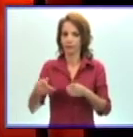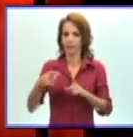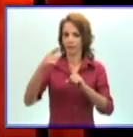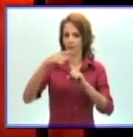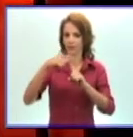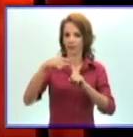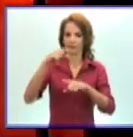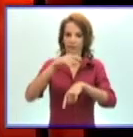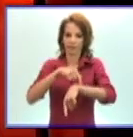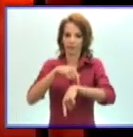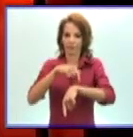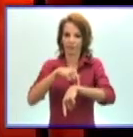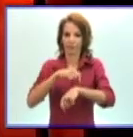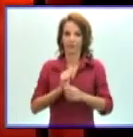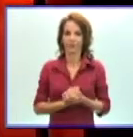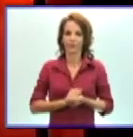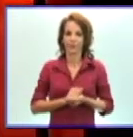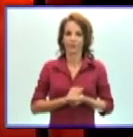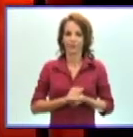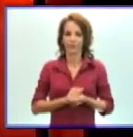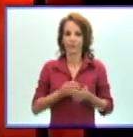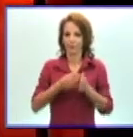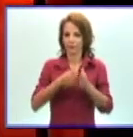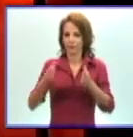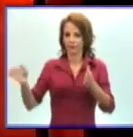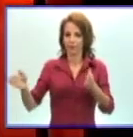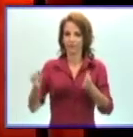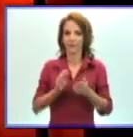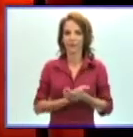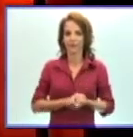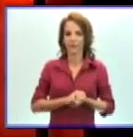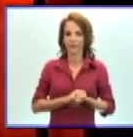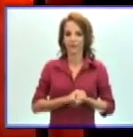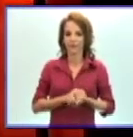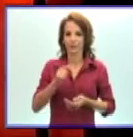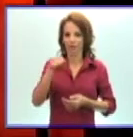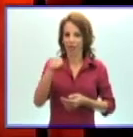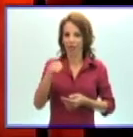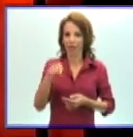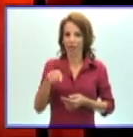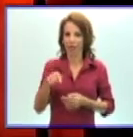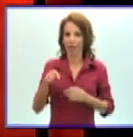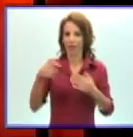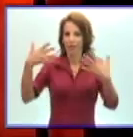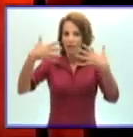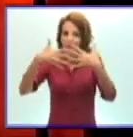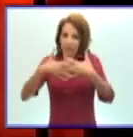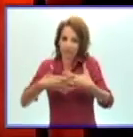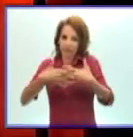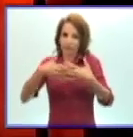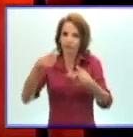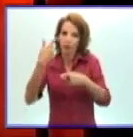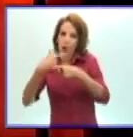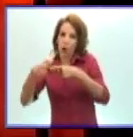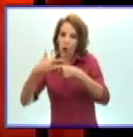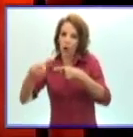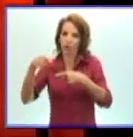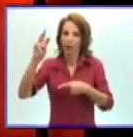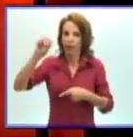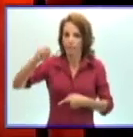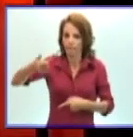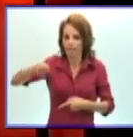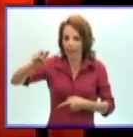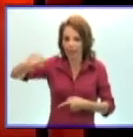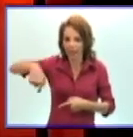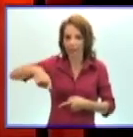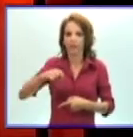derivada de ellas, también van a estar confluyendo otras magnitudes que son, por ejemplo, como el volumen,